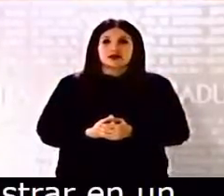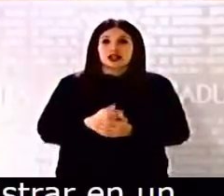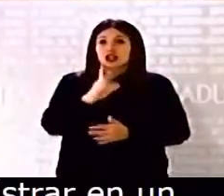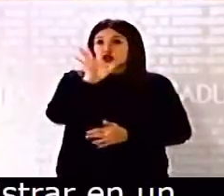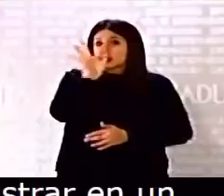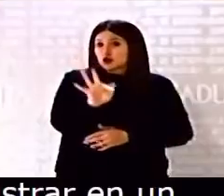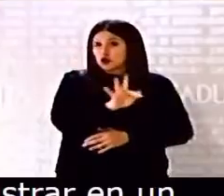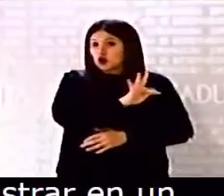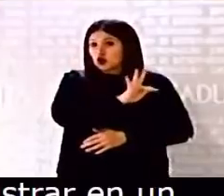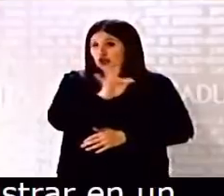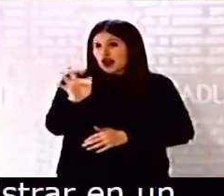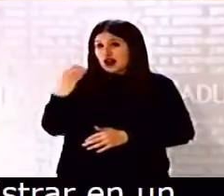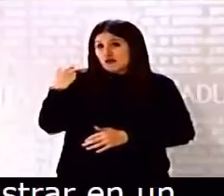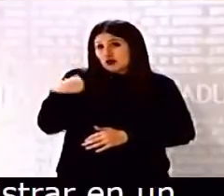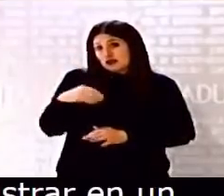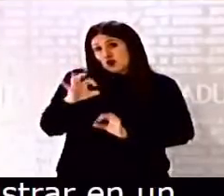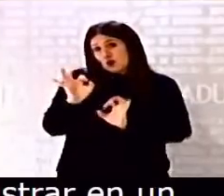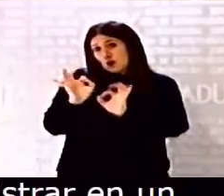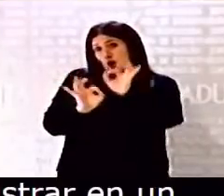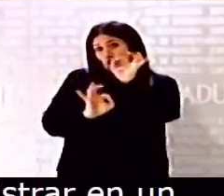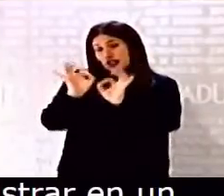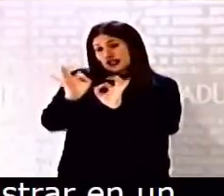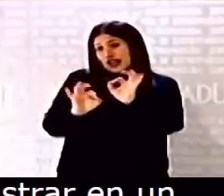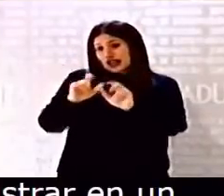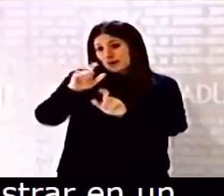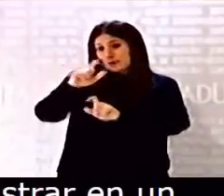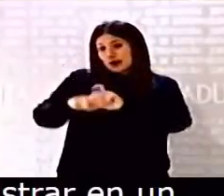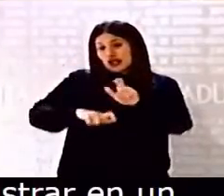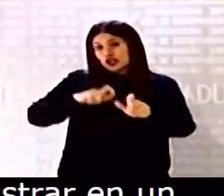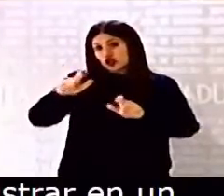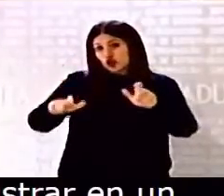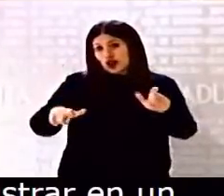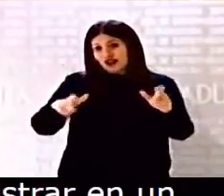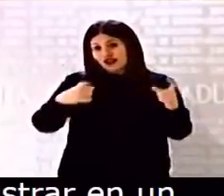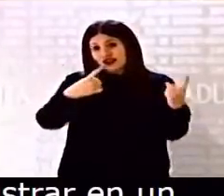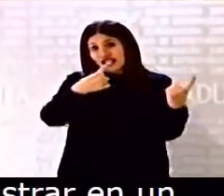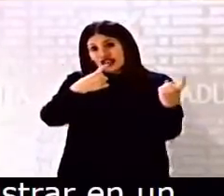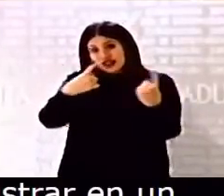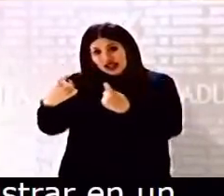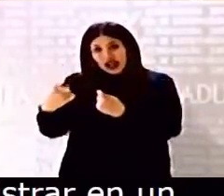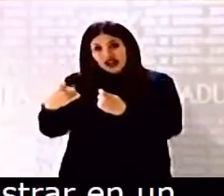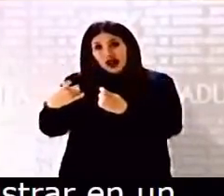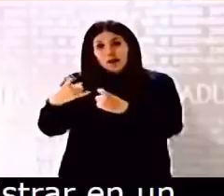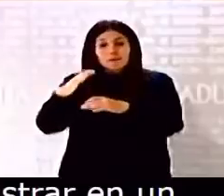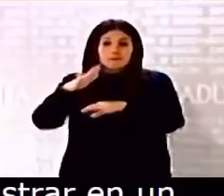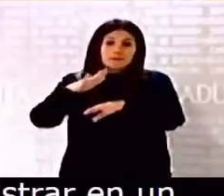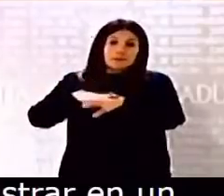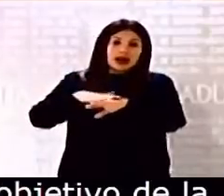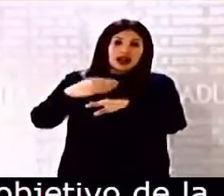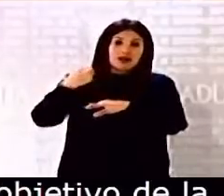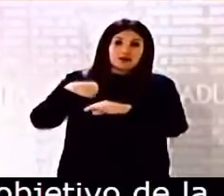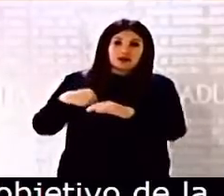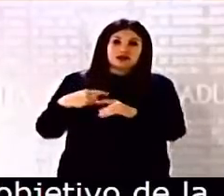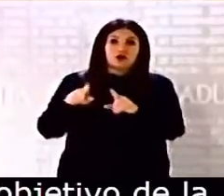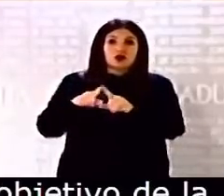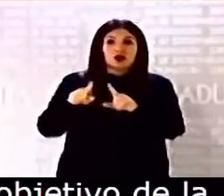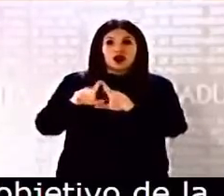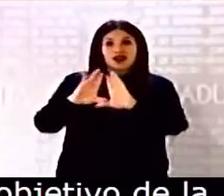vacunado a ese porcentaje de la población que es necesaria para que se produzca inmunidad de